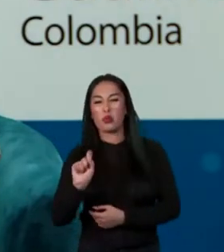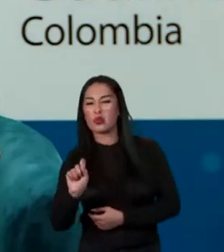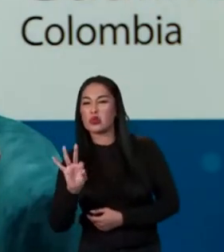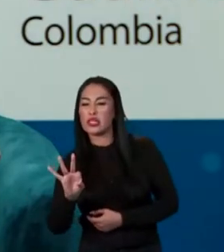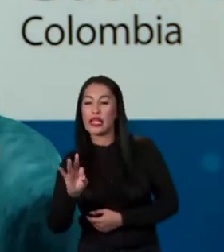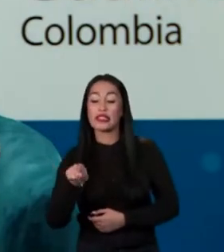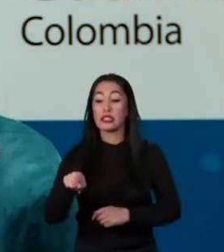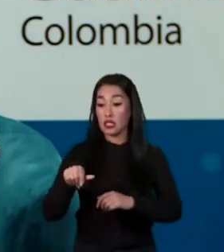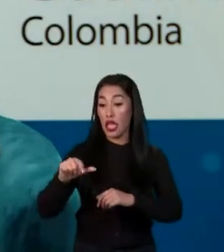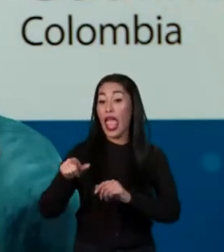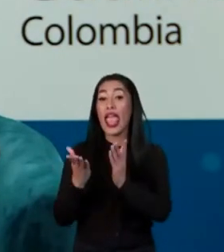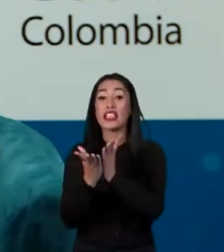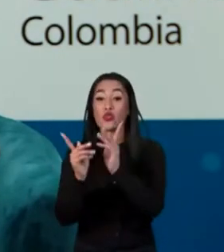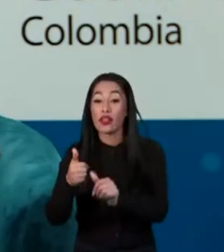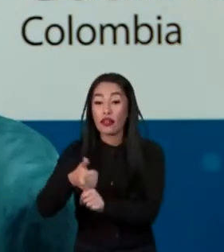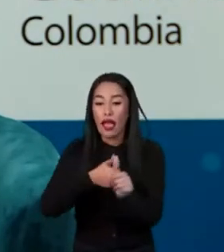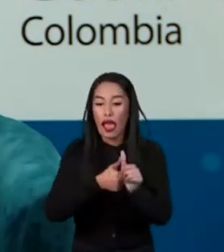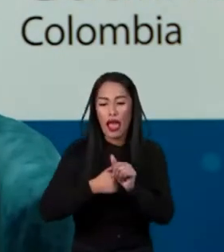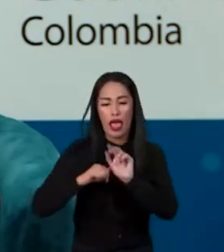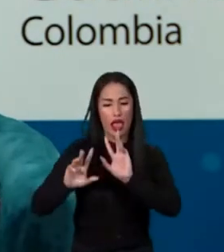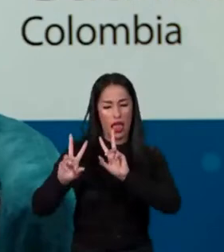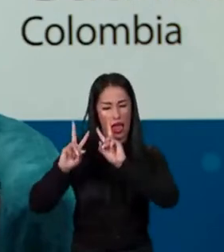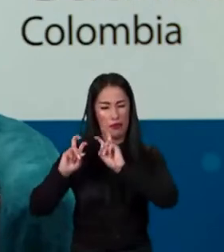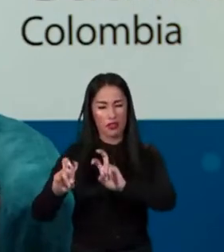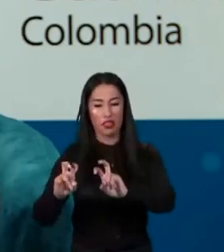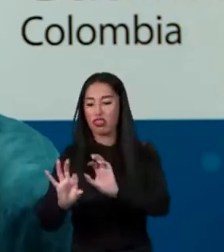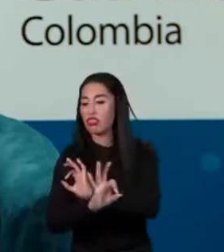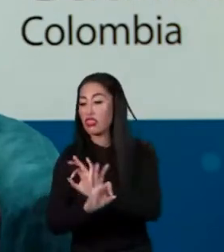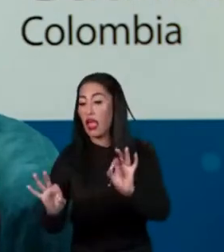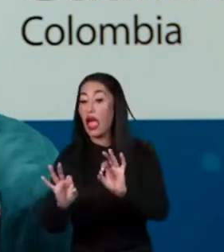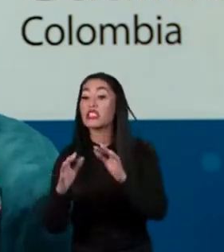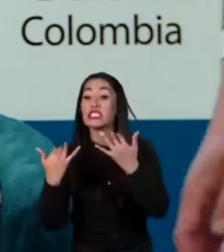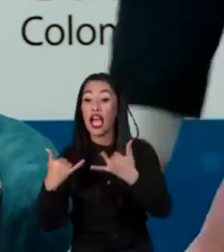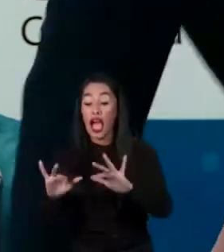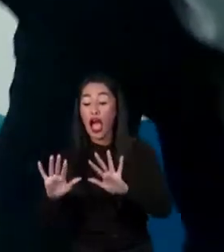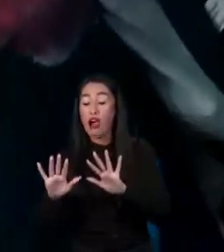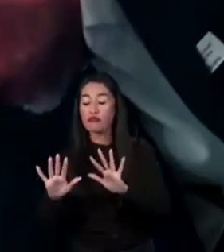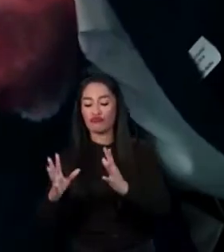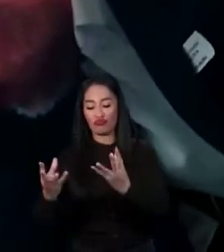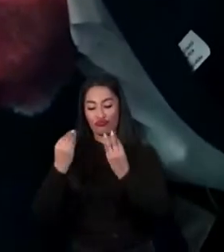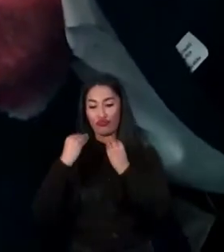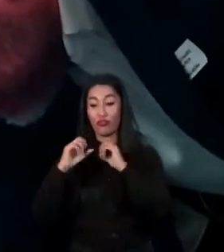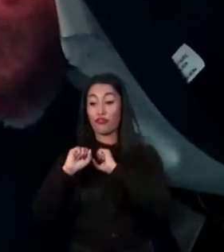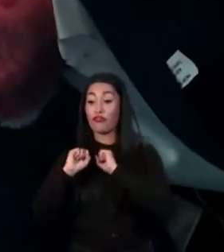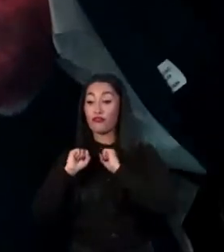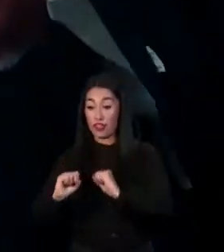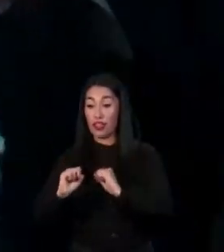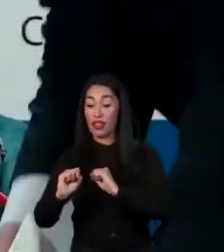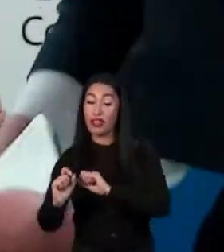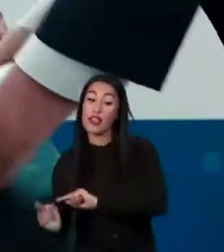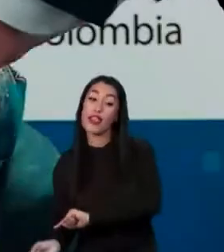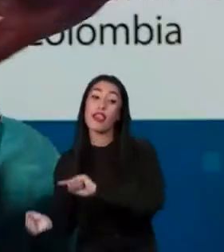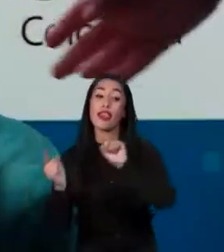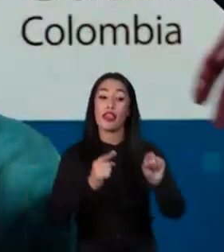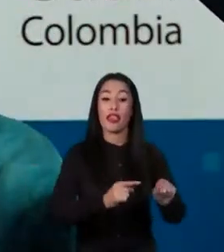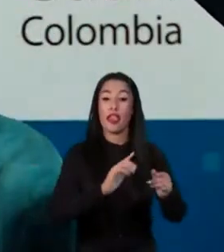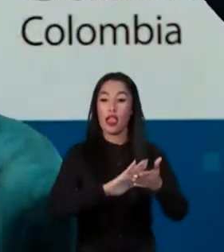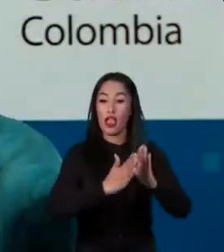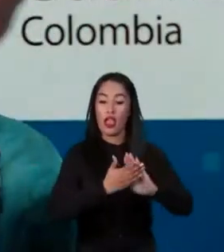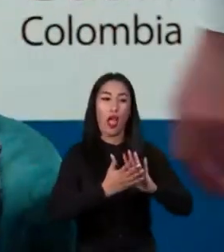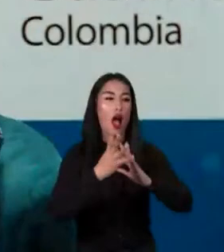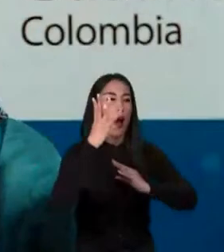vale nada si hacen extensión y van a las comunidades y trabajan con las comunidades qué pena eso